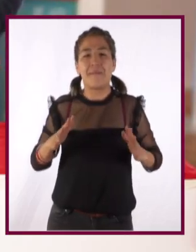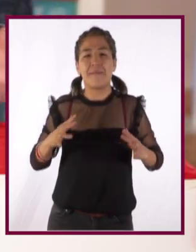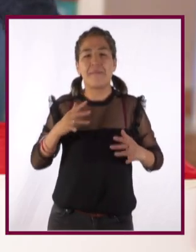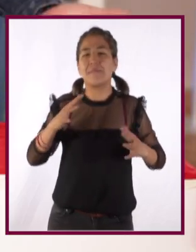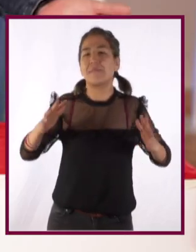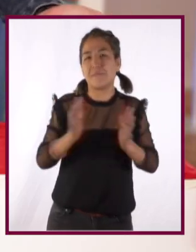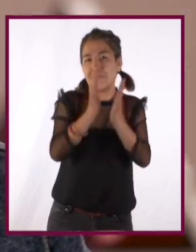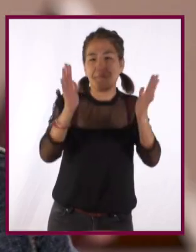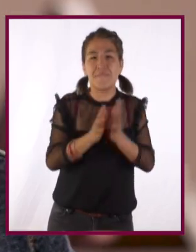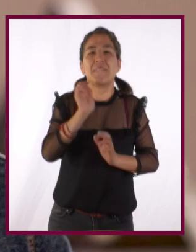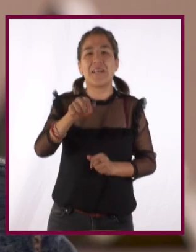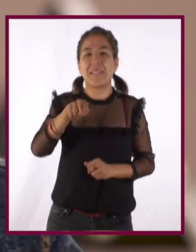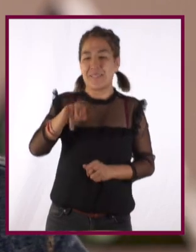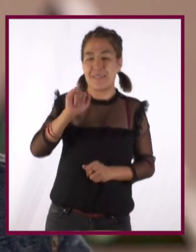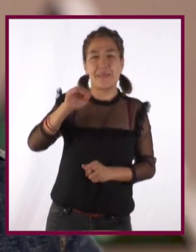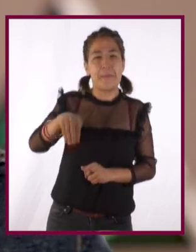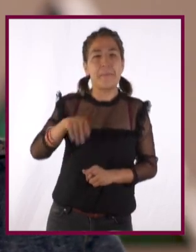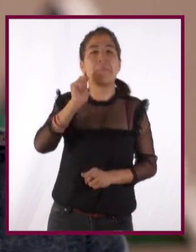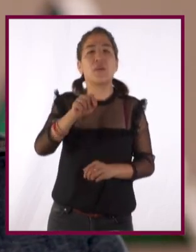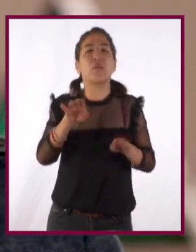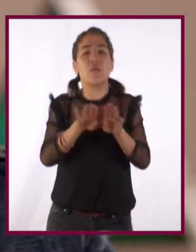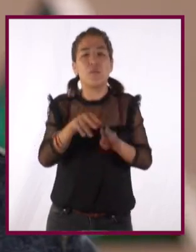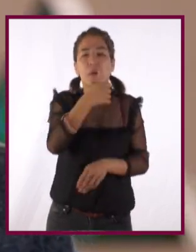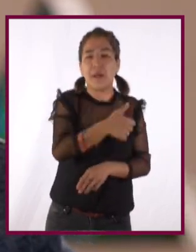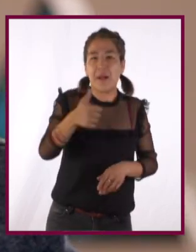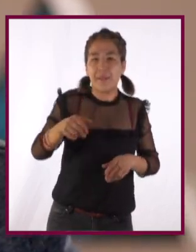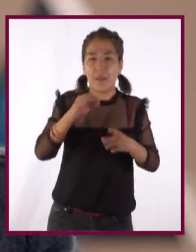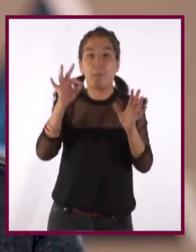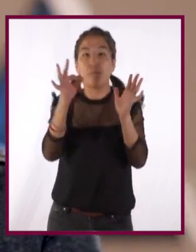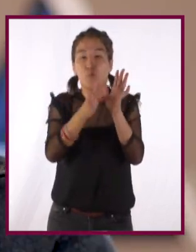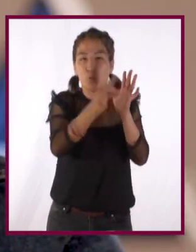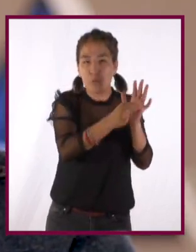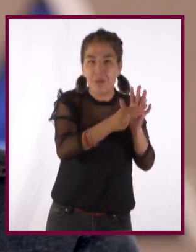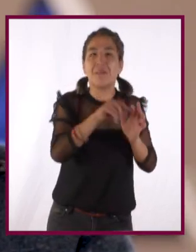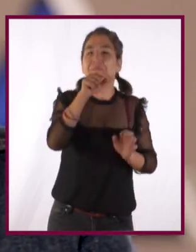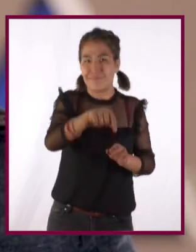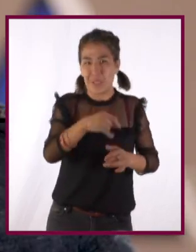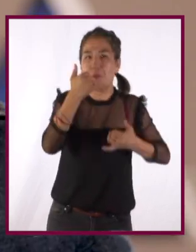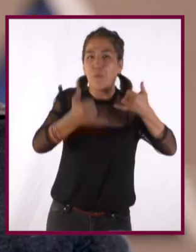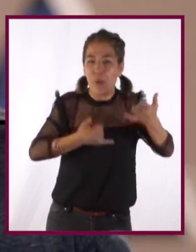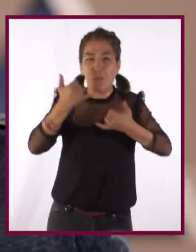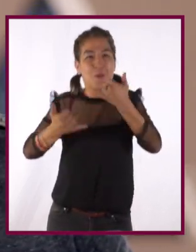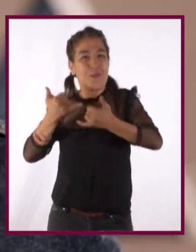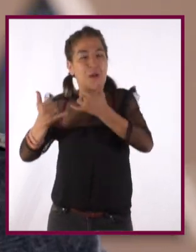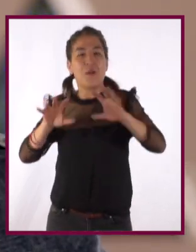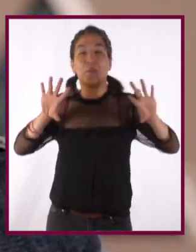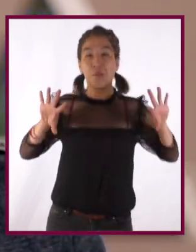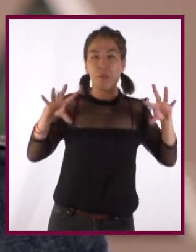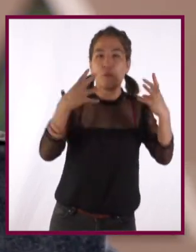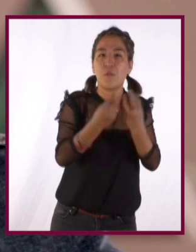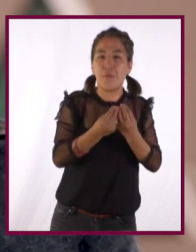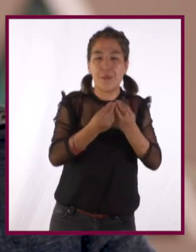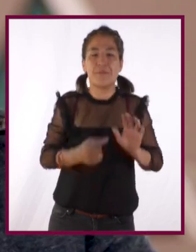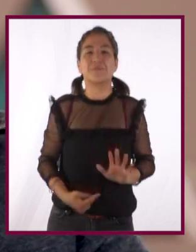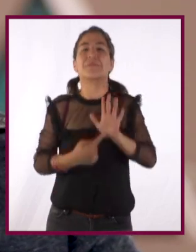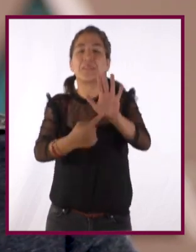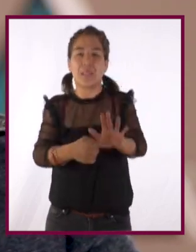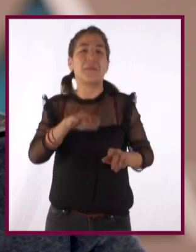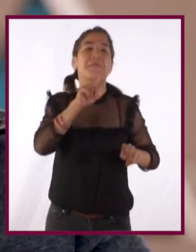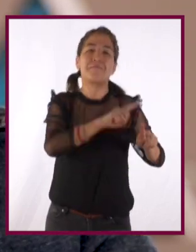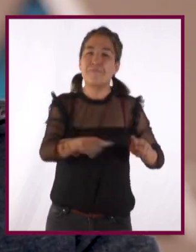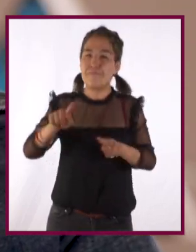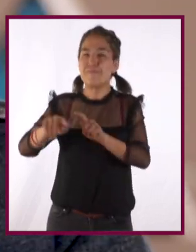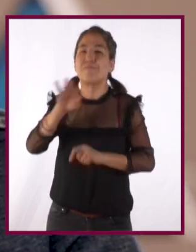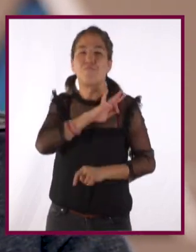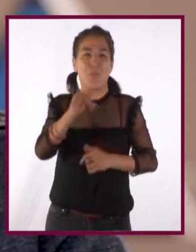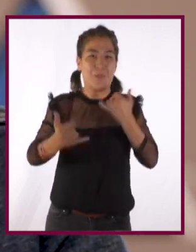partida de NIM puede ser representada gráficamente, de tal manera que cada nodo es una jugada y en total, con todo el grafo se muestran